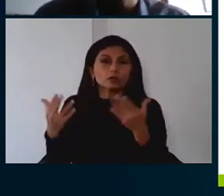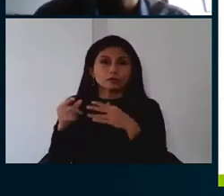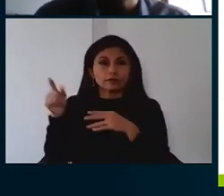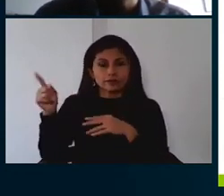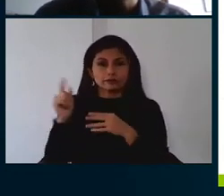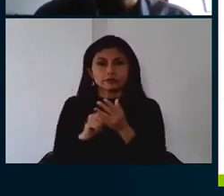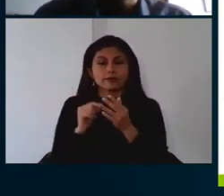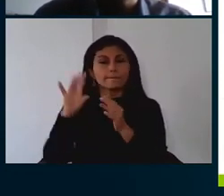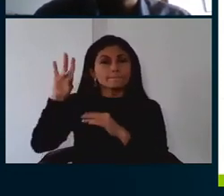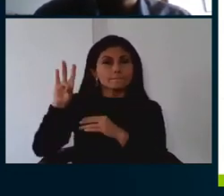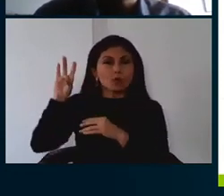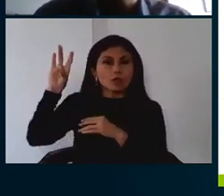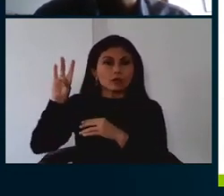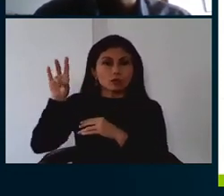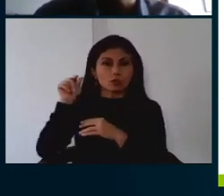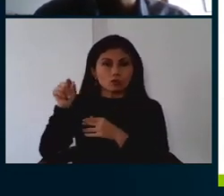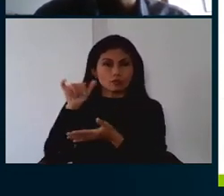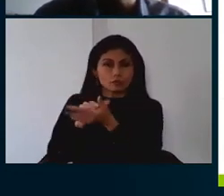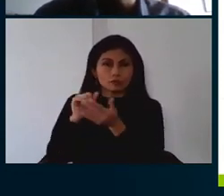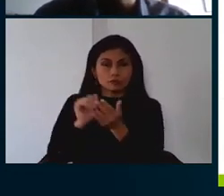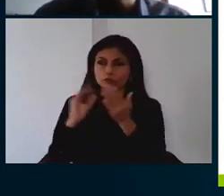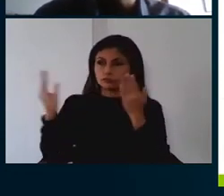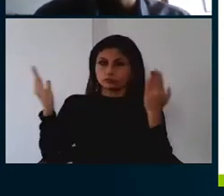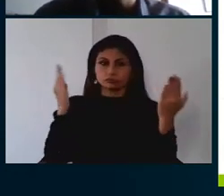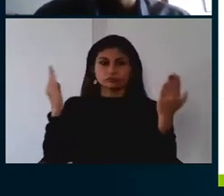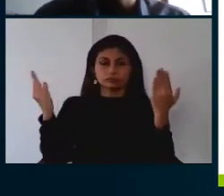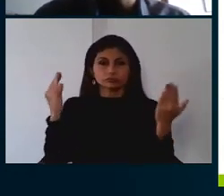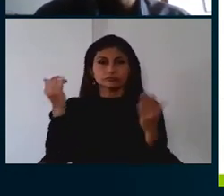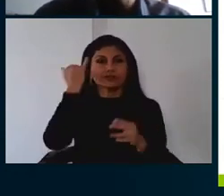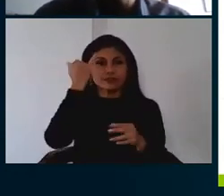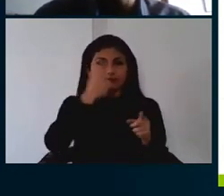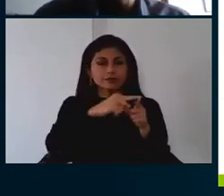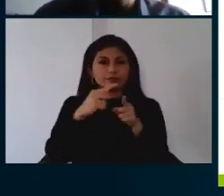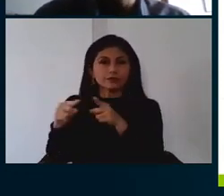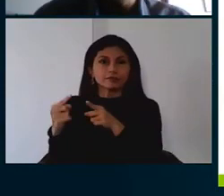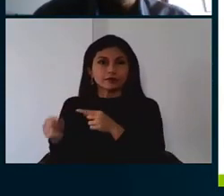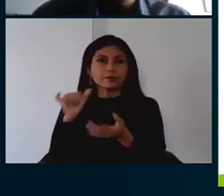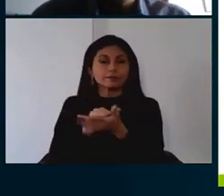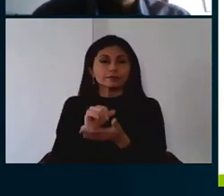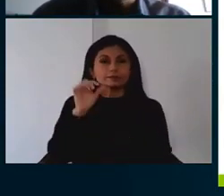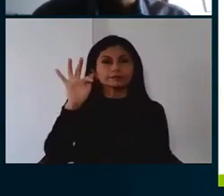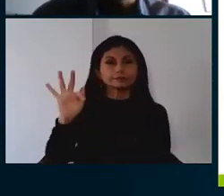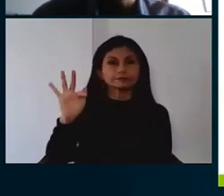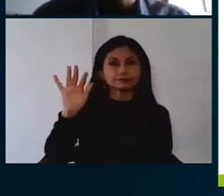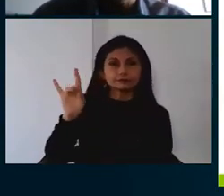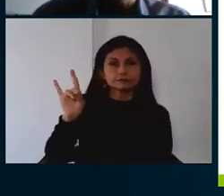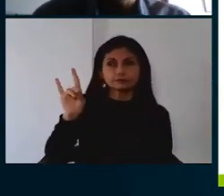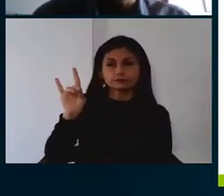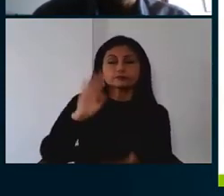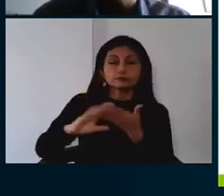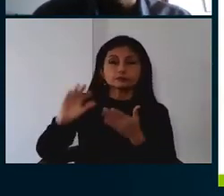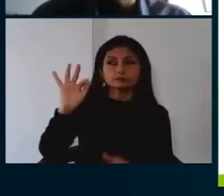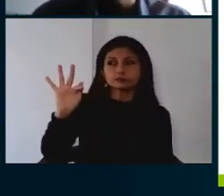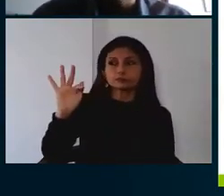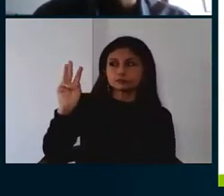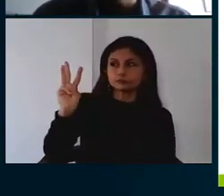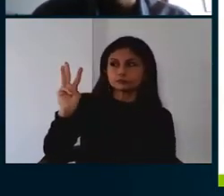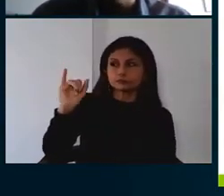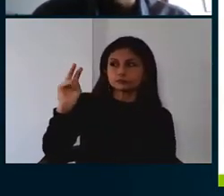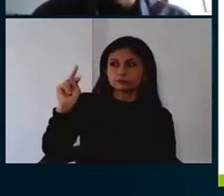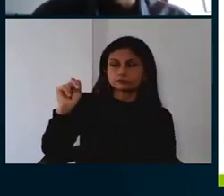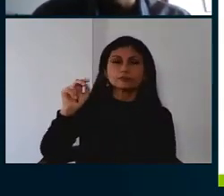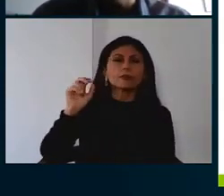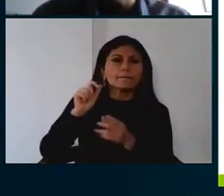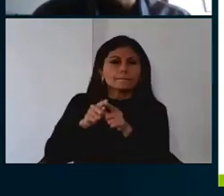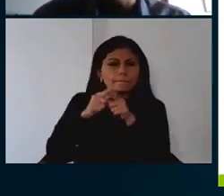modelos o esta tecnología del Digital Twin. Y ya cuando se entra como en más detalle,